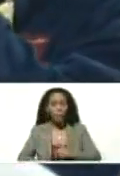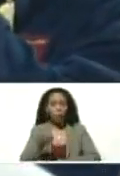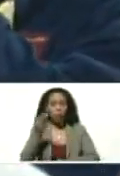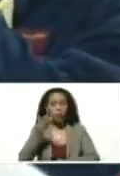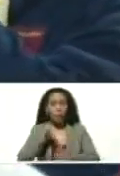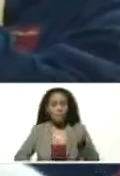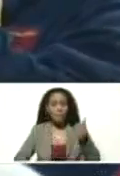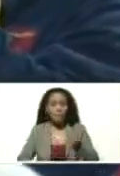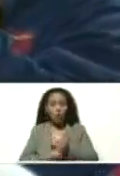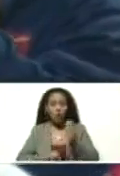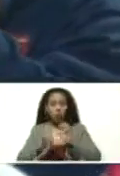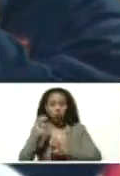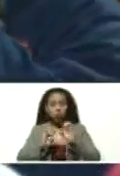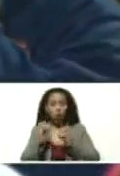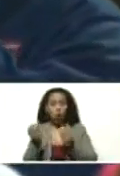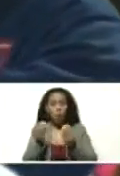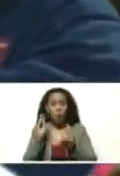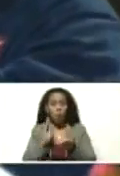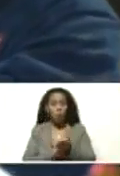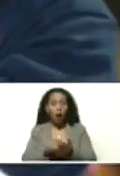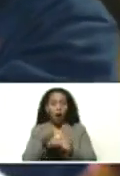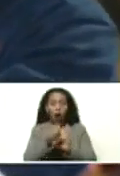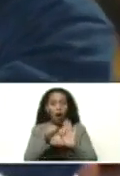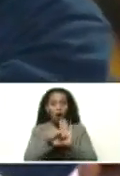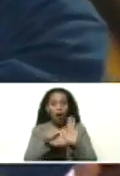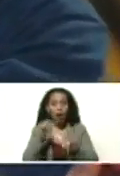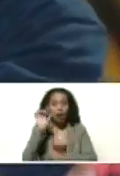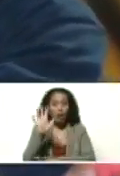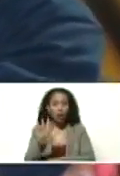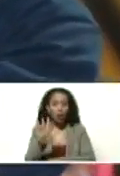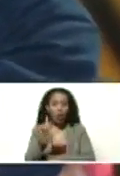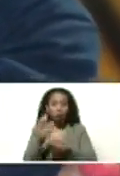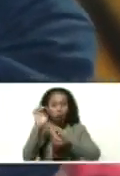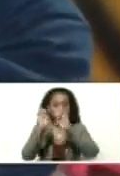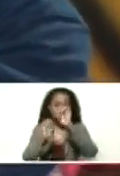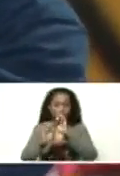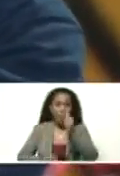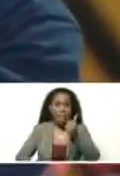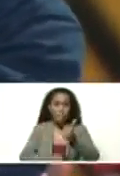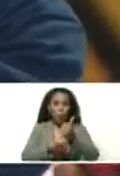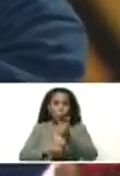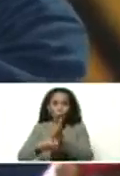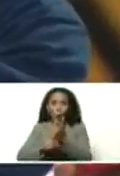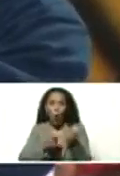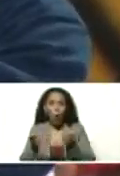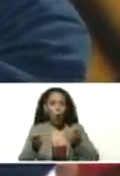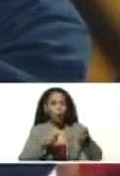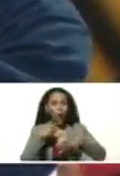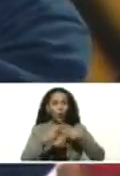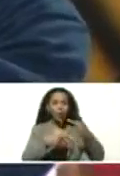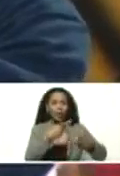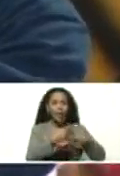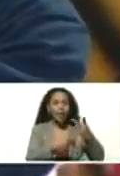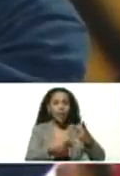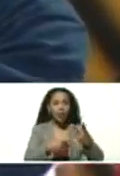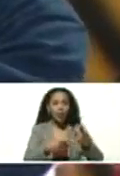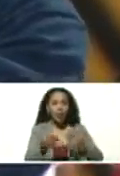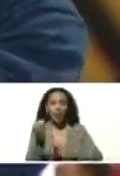impulsar, evaluar, como lo establece el artículo 5, evaluar, impulsar y controlar los procesos de producción,